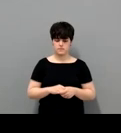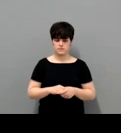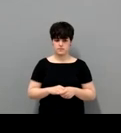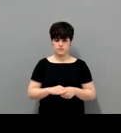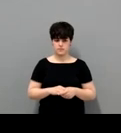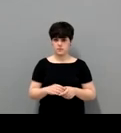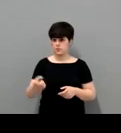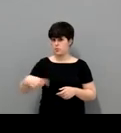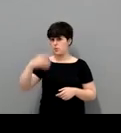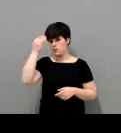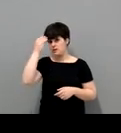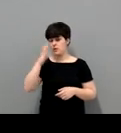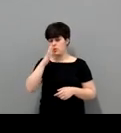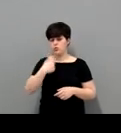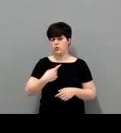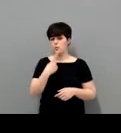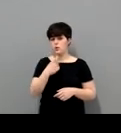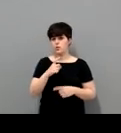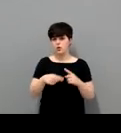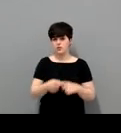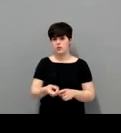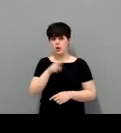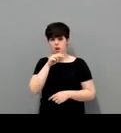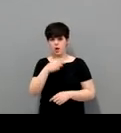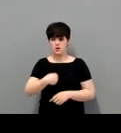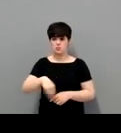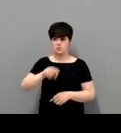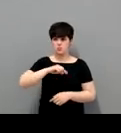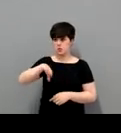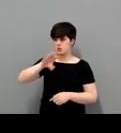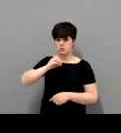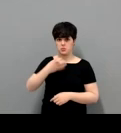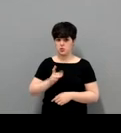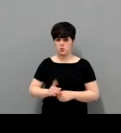Se pensaban que por tener dificultad para pronunciar no entendía.